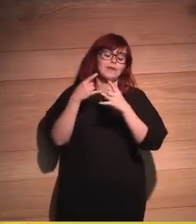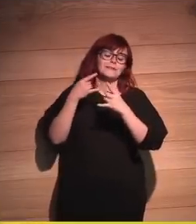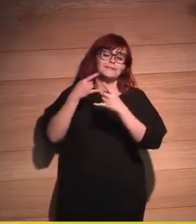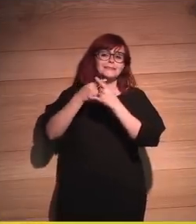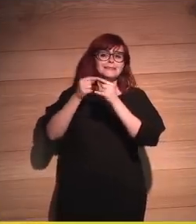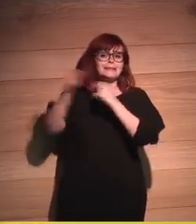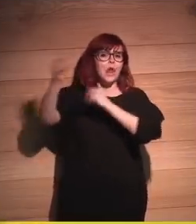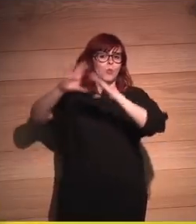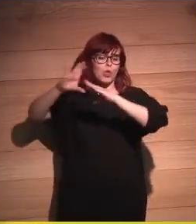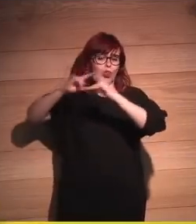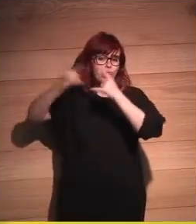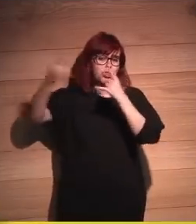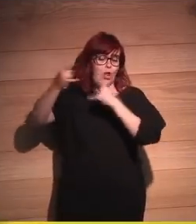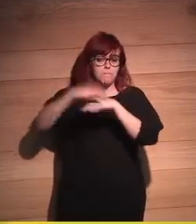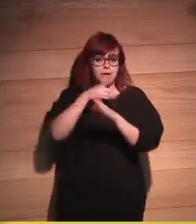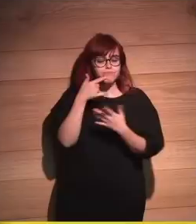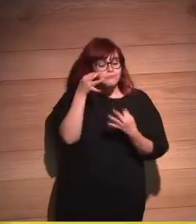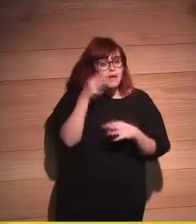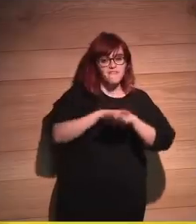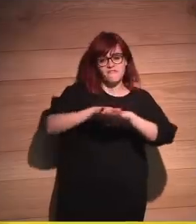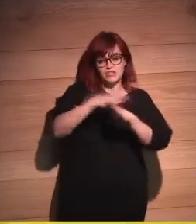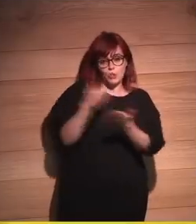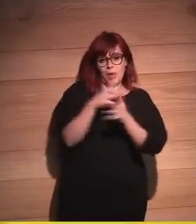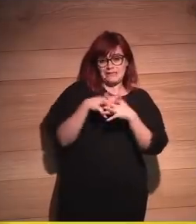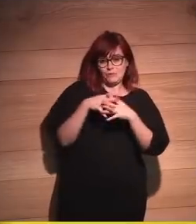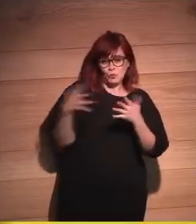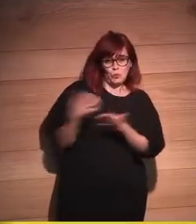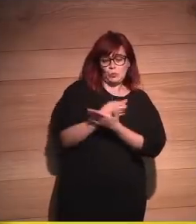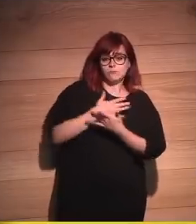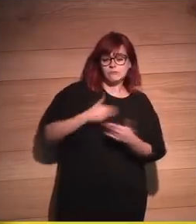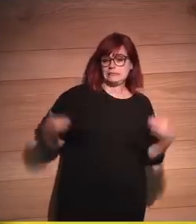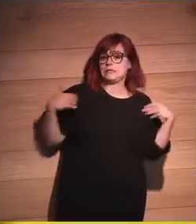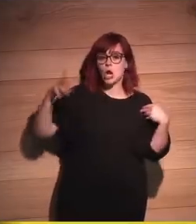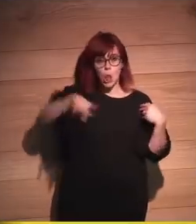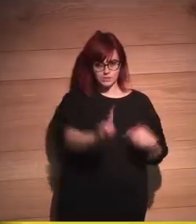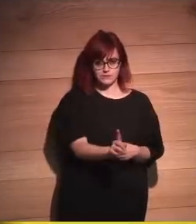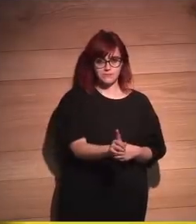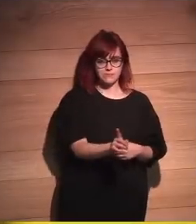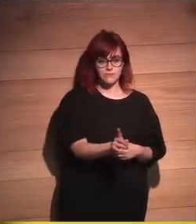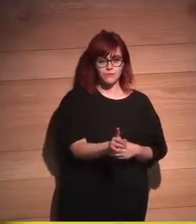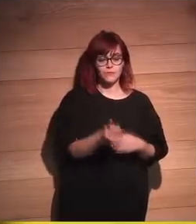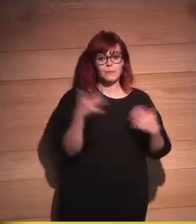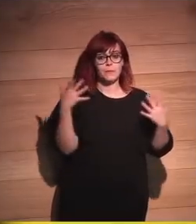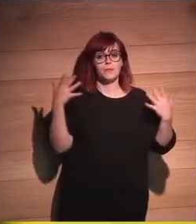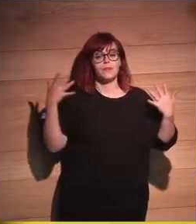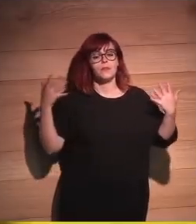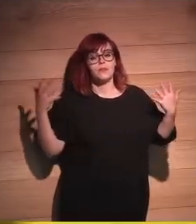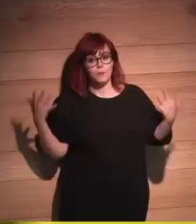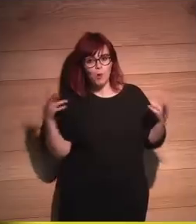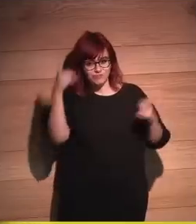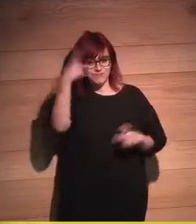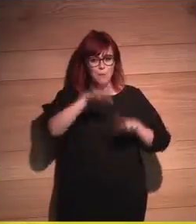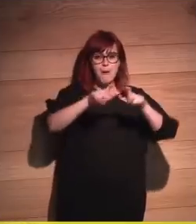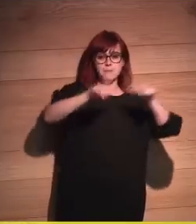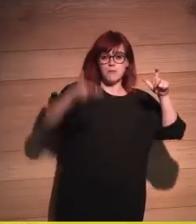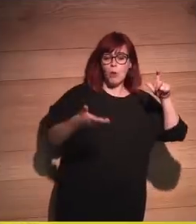las en donde se sustenta toda la infraestructura de la crítica,